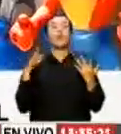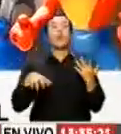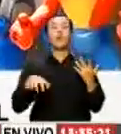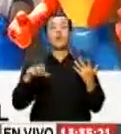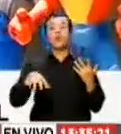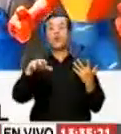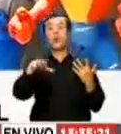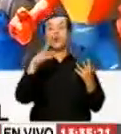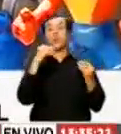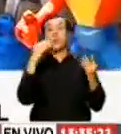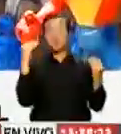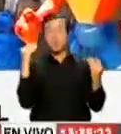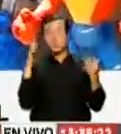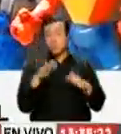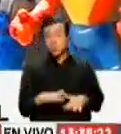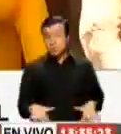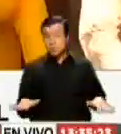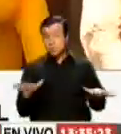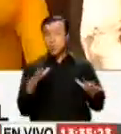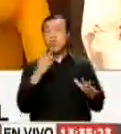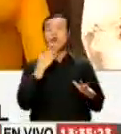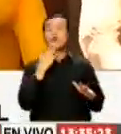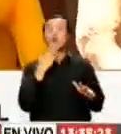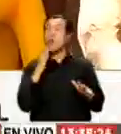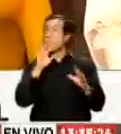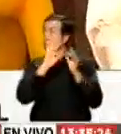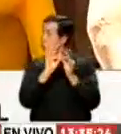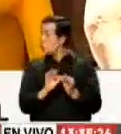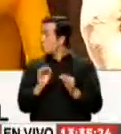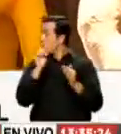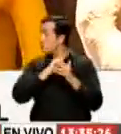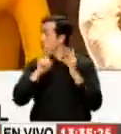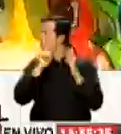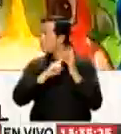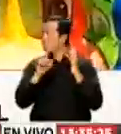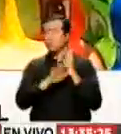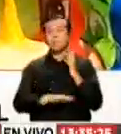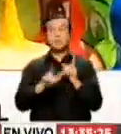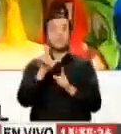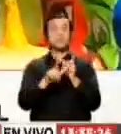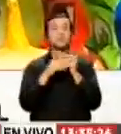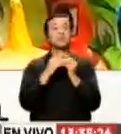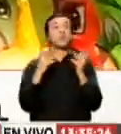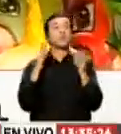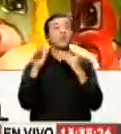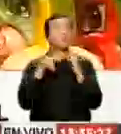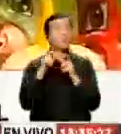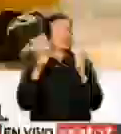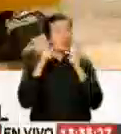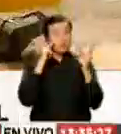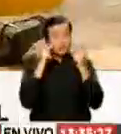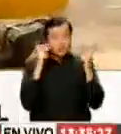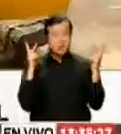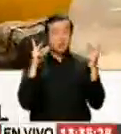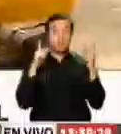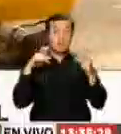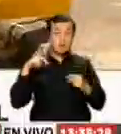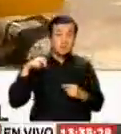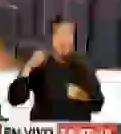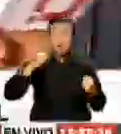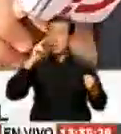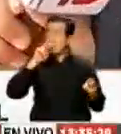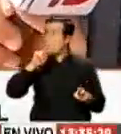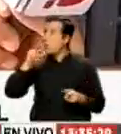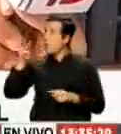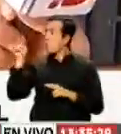esquina y en la mayoría de los casos, sus colores, formas y diseños atraen la atención de todo el que pasa, ya sea a pie o en